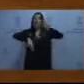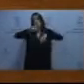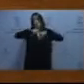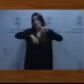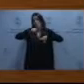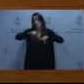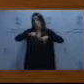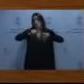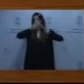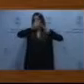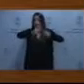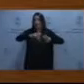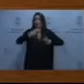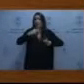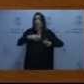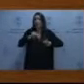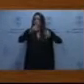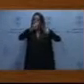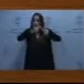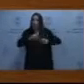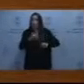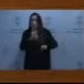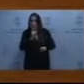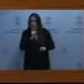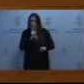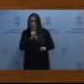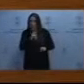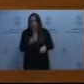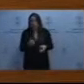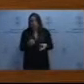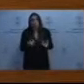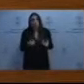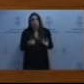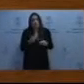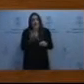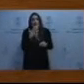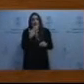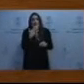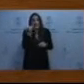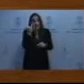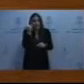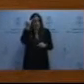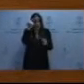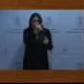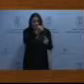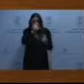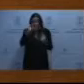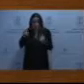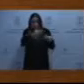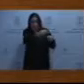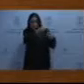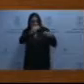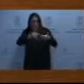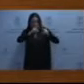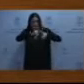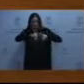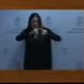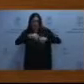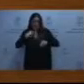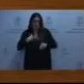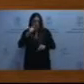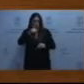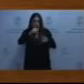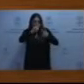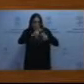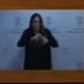lo mire, claro, se desmonta rápidamente si nos fijamos una por una en las iniciativas que se han traído a estos sucesivos debates o las que hoy nos ocupan.